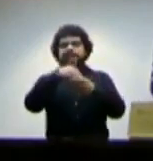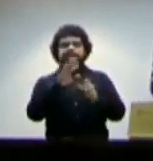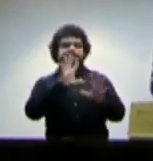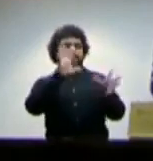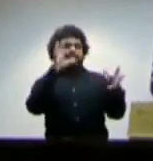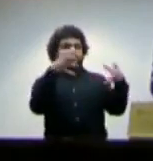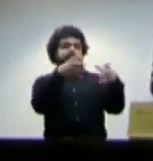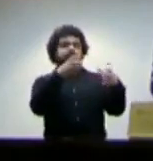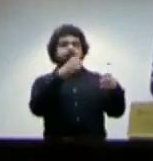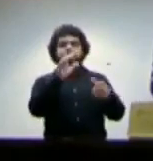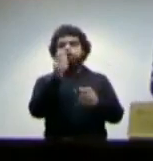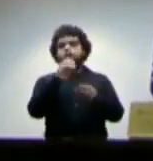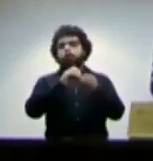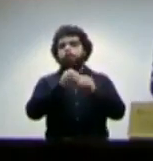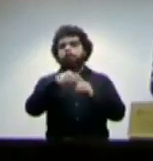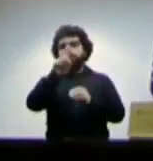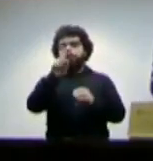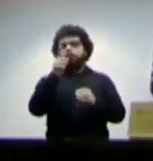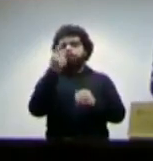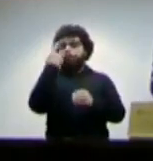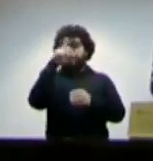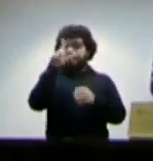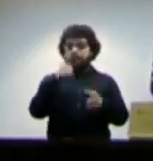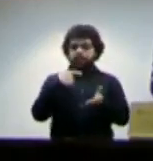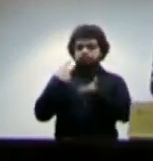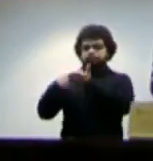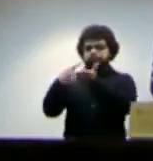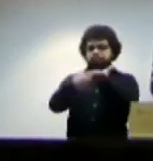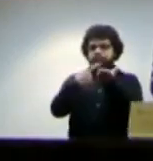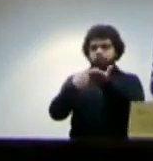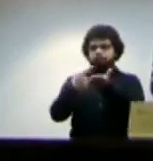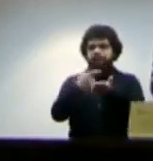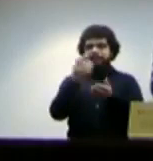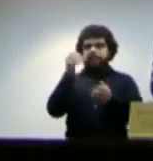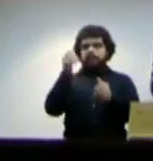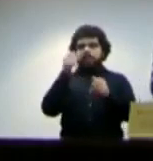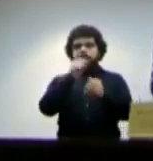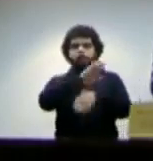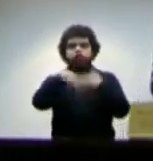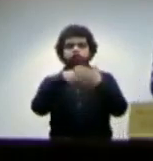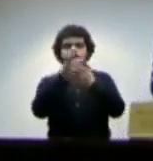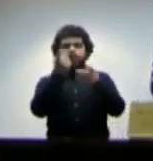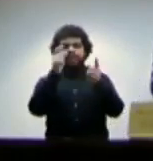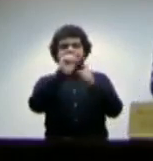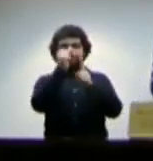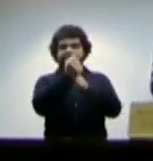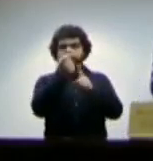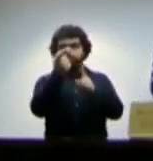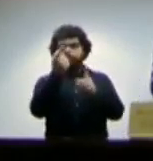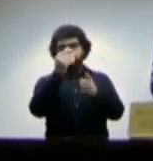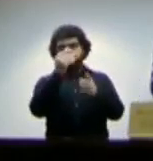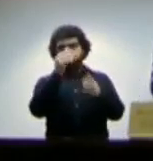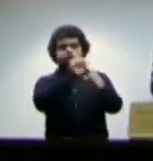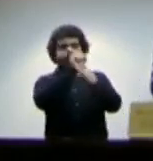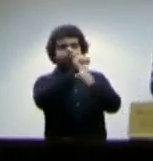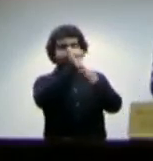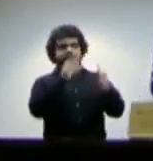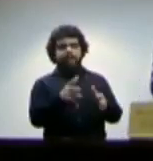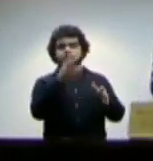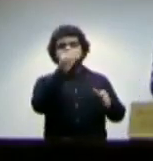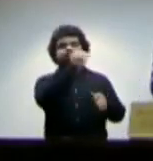de la Autoridad de Energía Eléctrica que fueron transferidos por el Plan de Movilidad a otras agencias del gobierno,